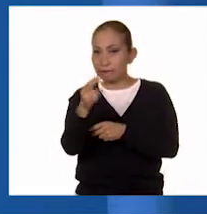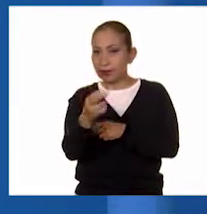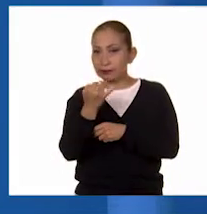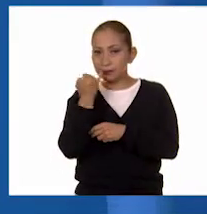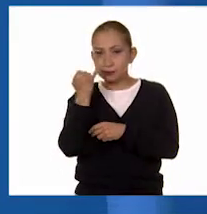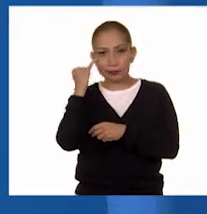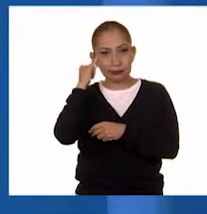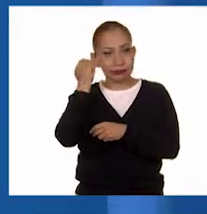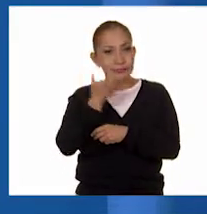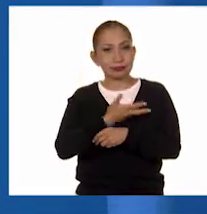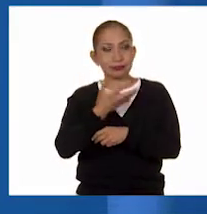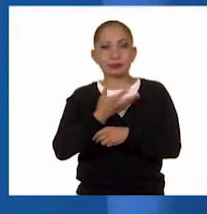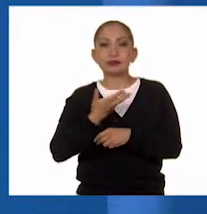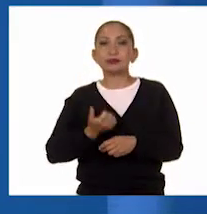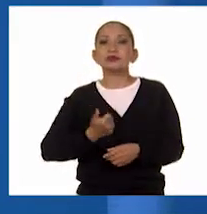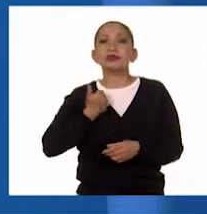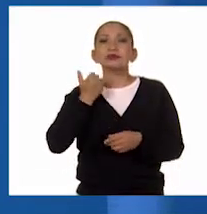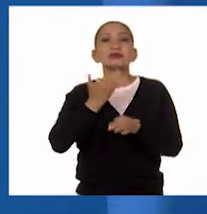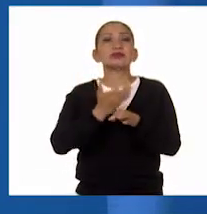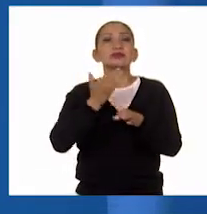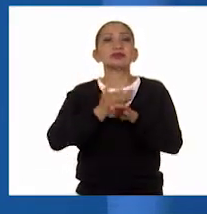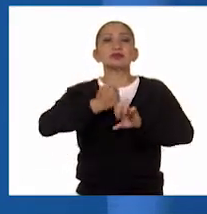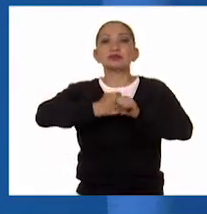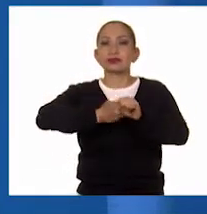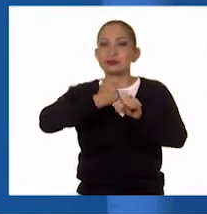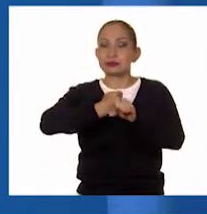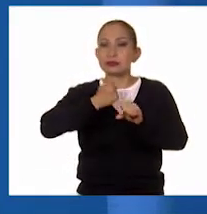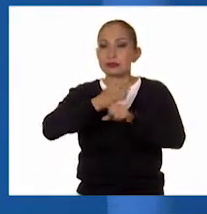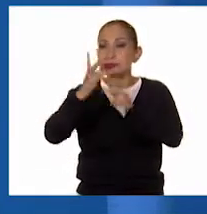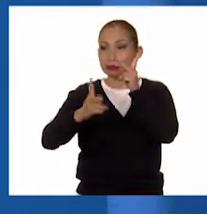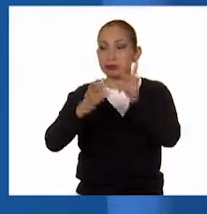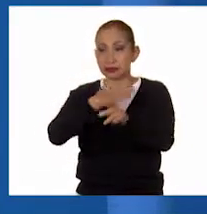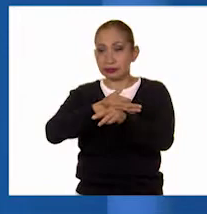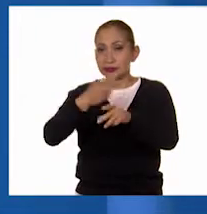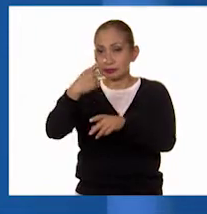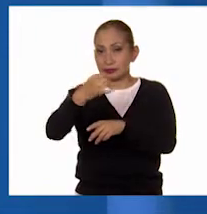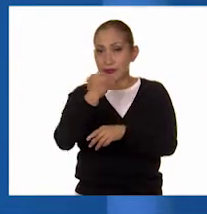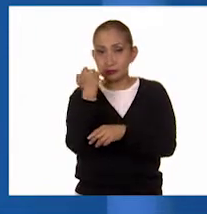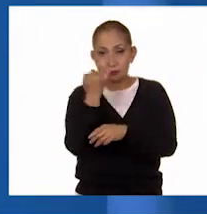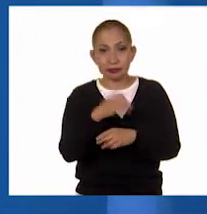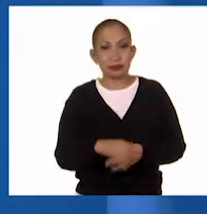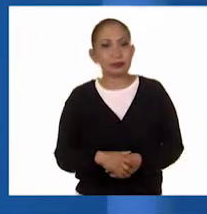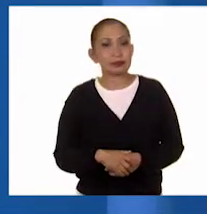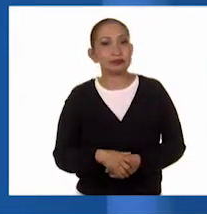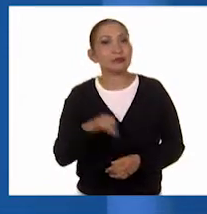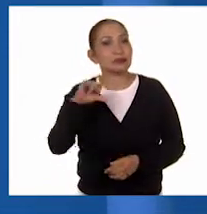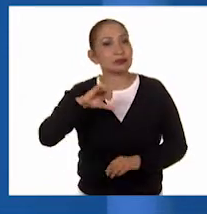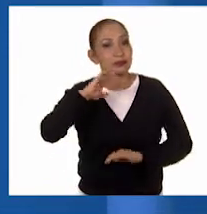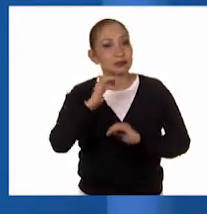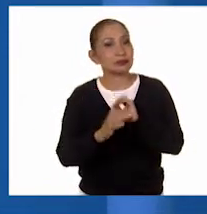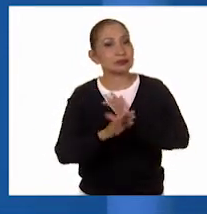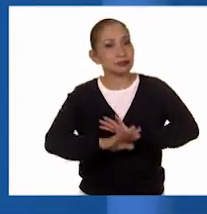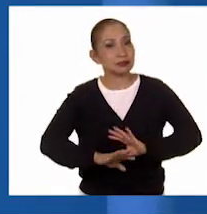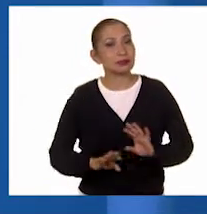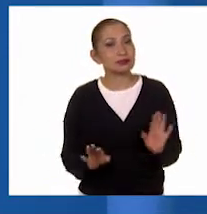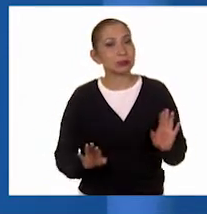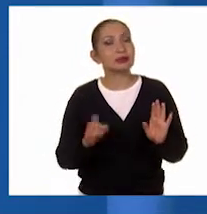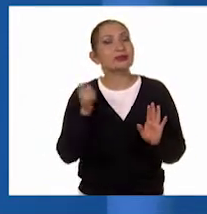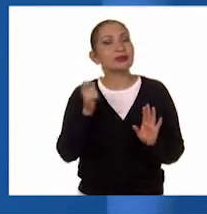hablar una lengua indígena, aprovecha este momento para practicarla y platica con tu familia en tu lengua materna. Por hoy hemos terminado